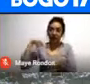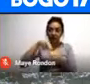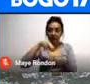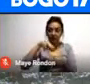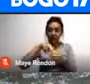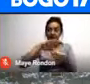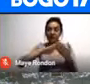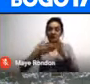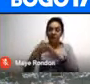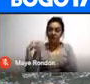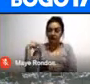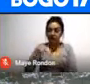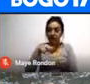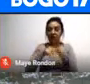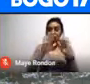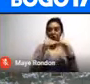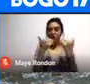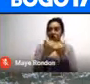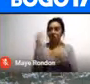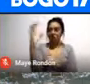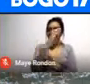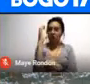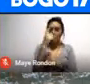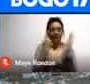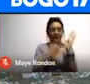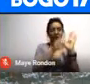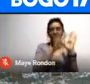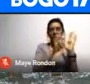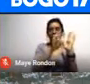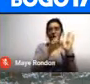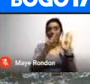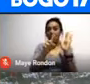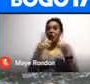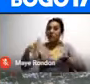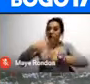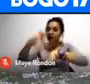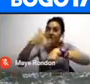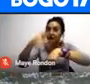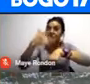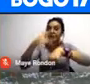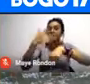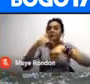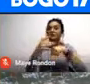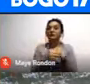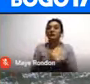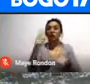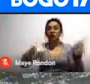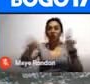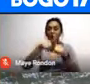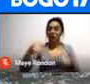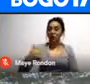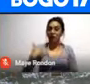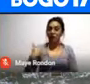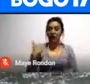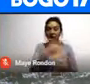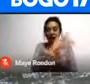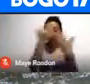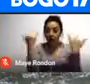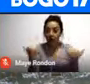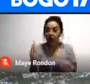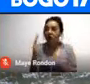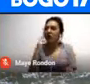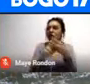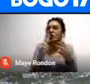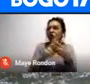de Colombia Desde mil novecientos noventa y uno Vamos a animar a estos Chicos el día de hoy A conocer